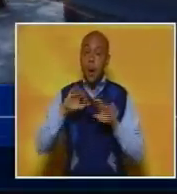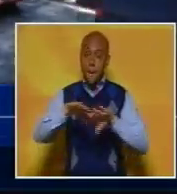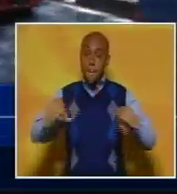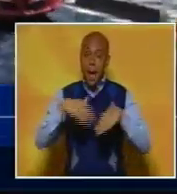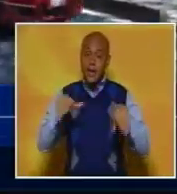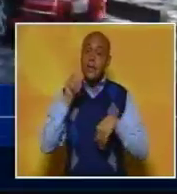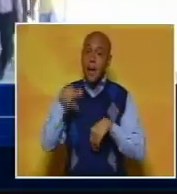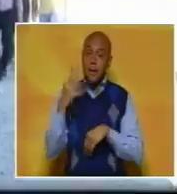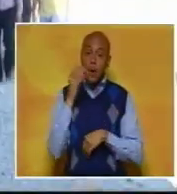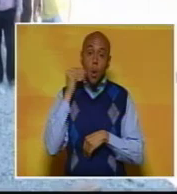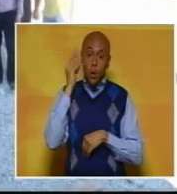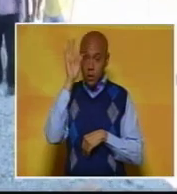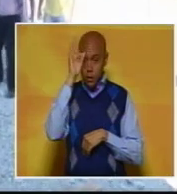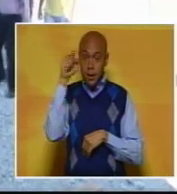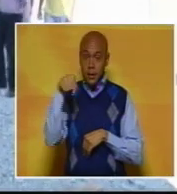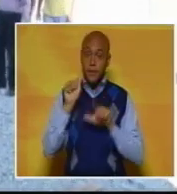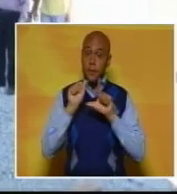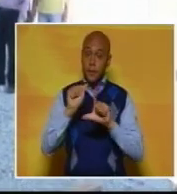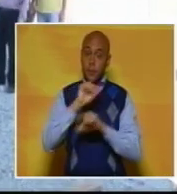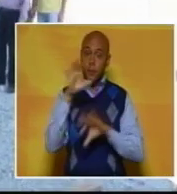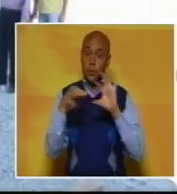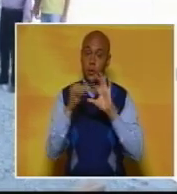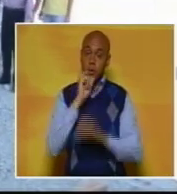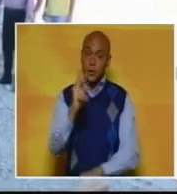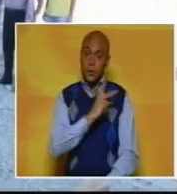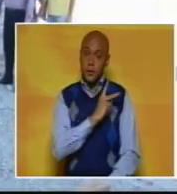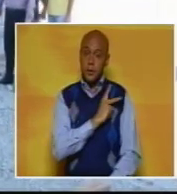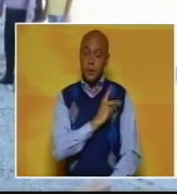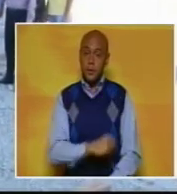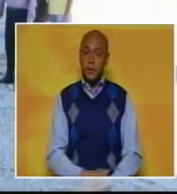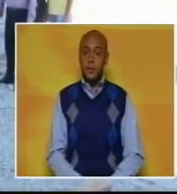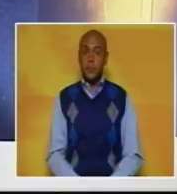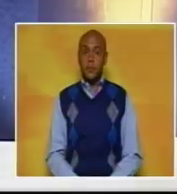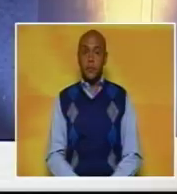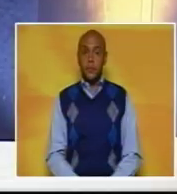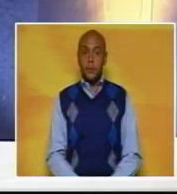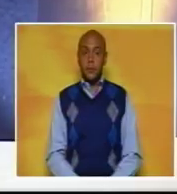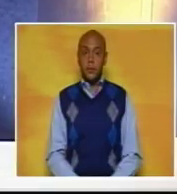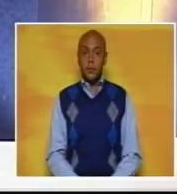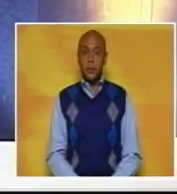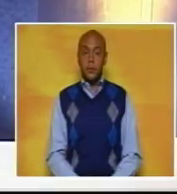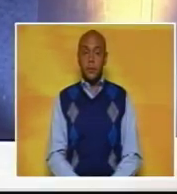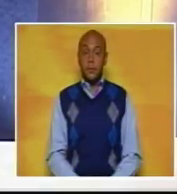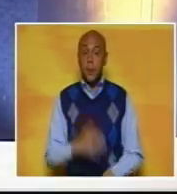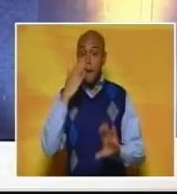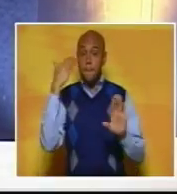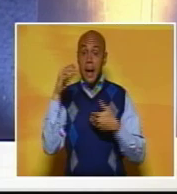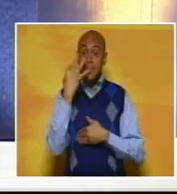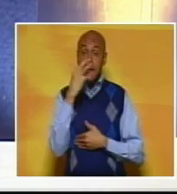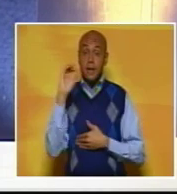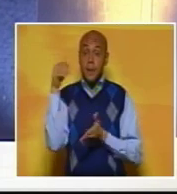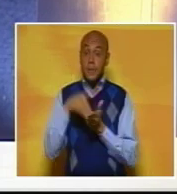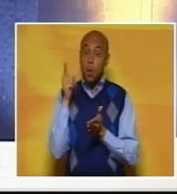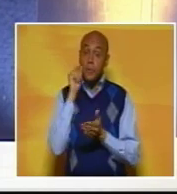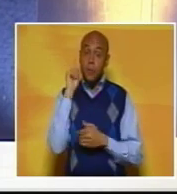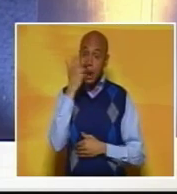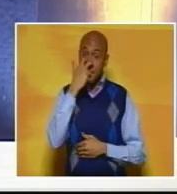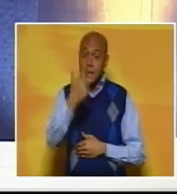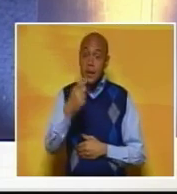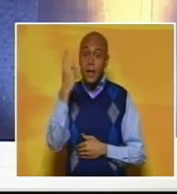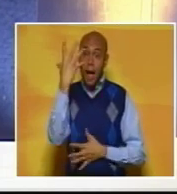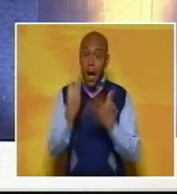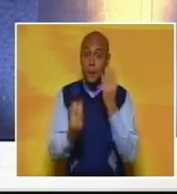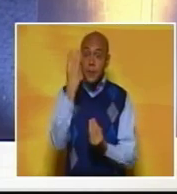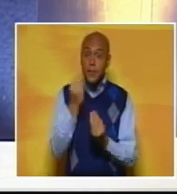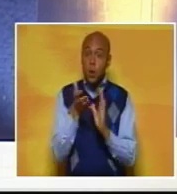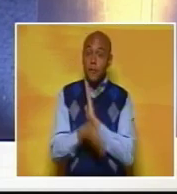la colonia Tobar. Desde Telearagua, Carla Villegas, Noticiero Venevisión. Más de 30.000 visitantes recibió Caripito en la octavita